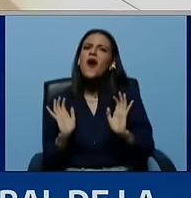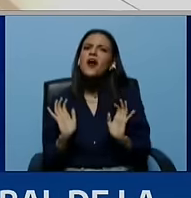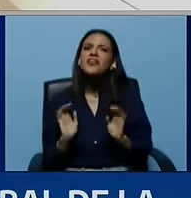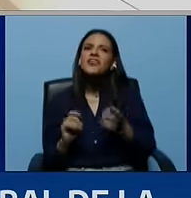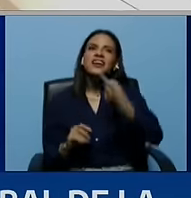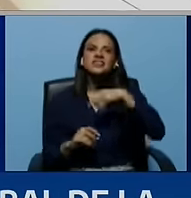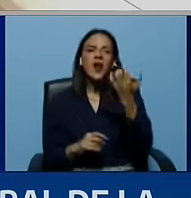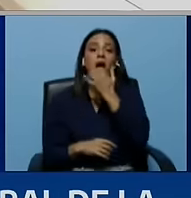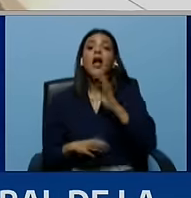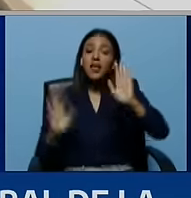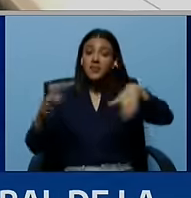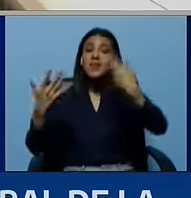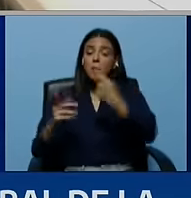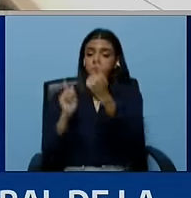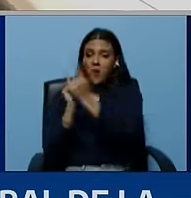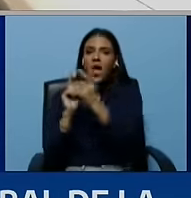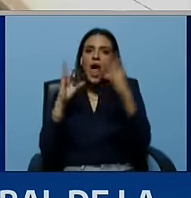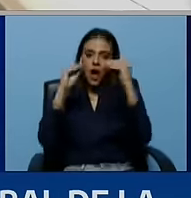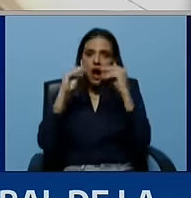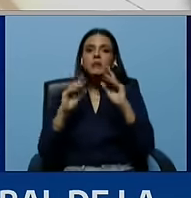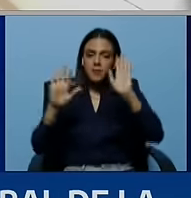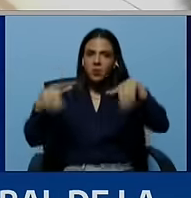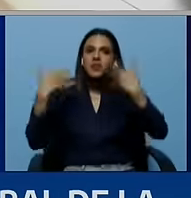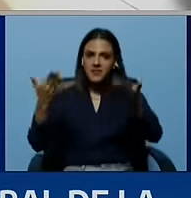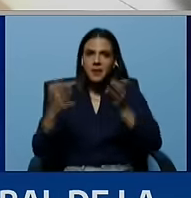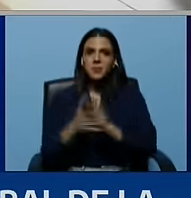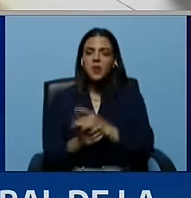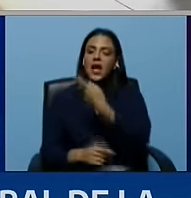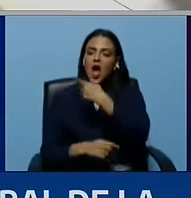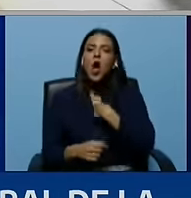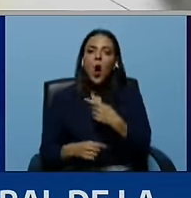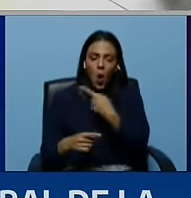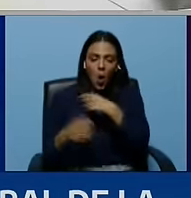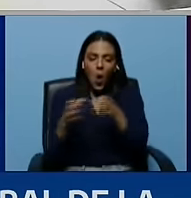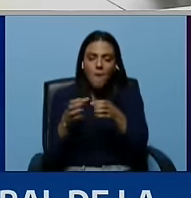Ahora hablamos. ¿Ah? Compañero.